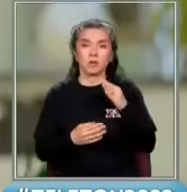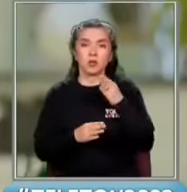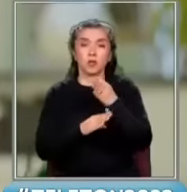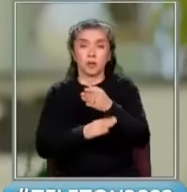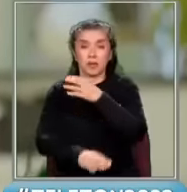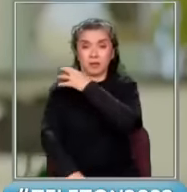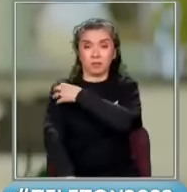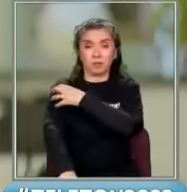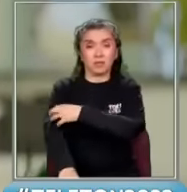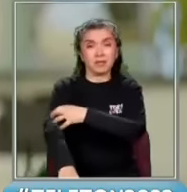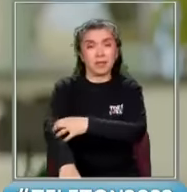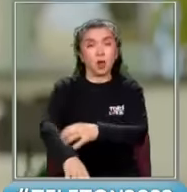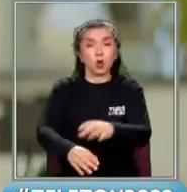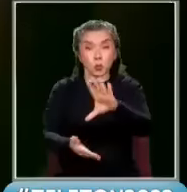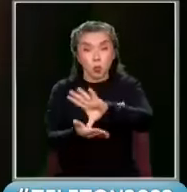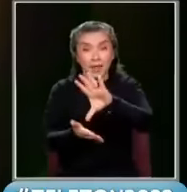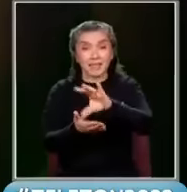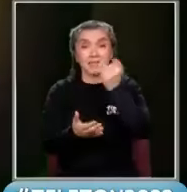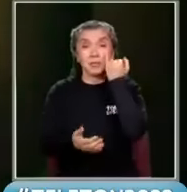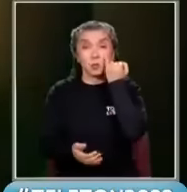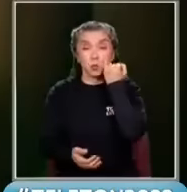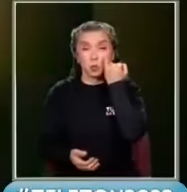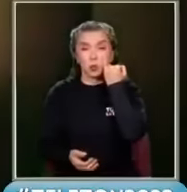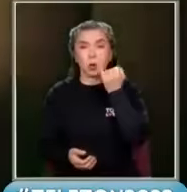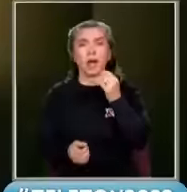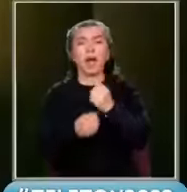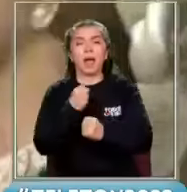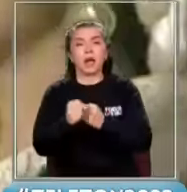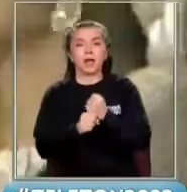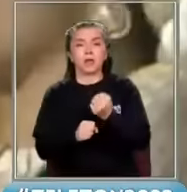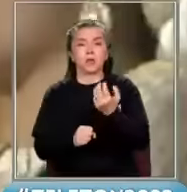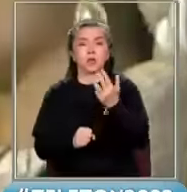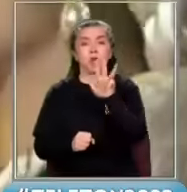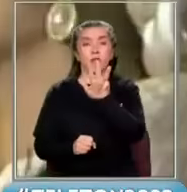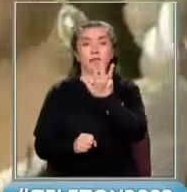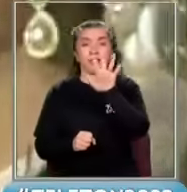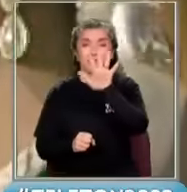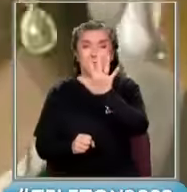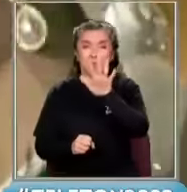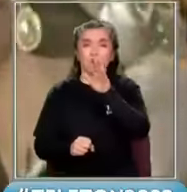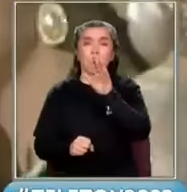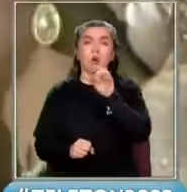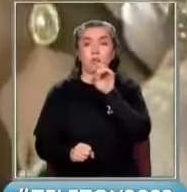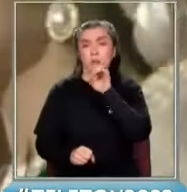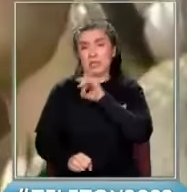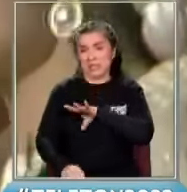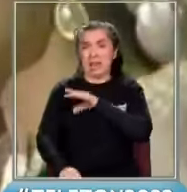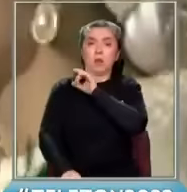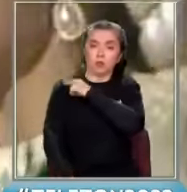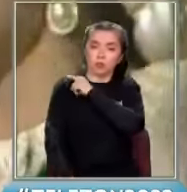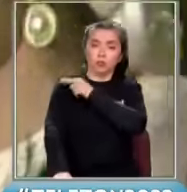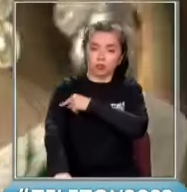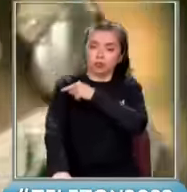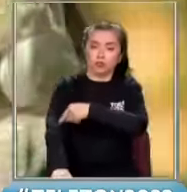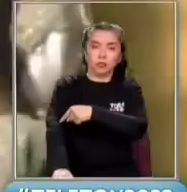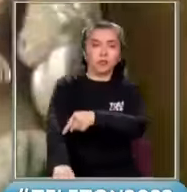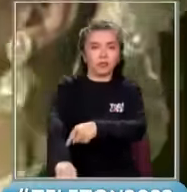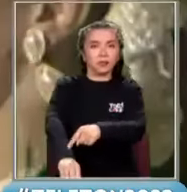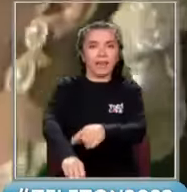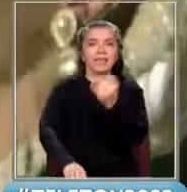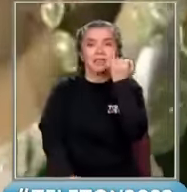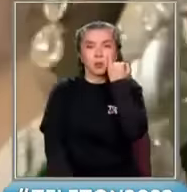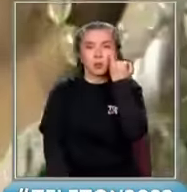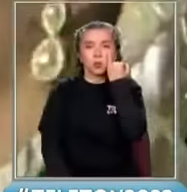los centros, los distintos institutos. El año 95 recorrimos Chile y recorrí los institutos. En